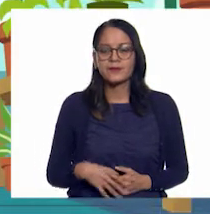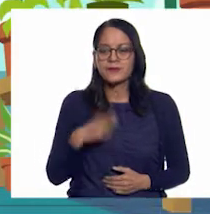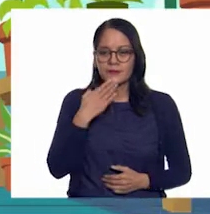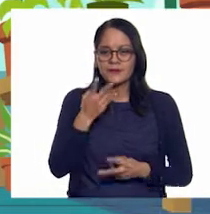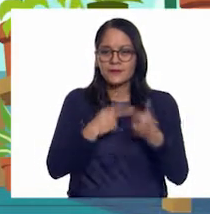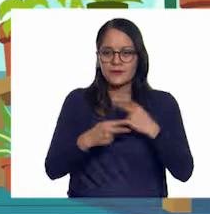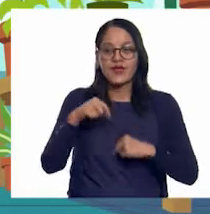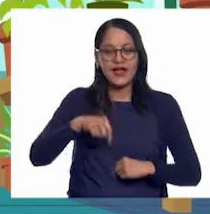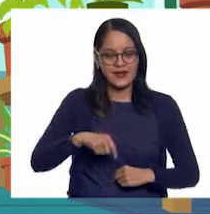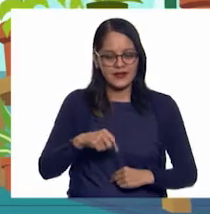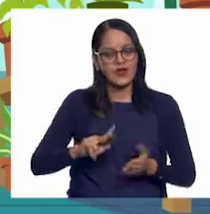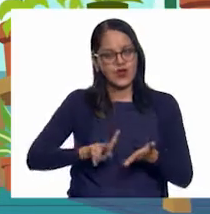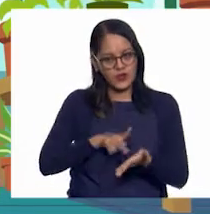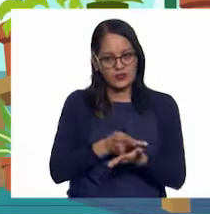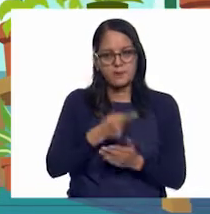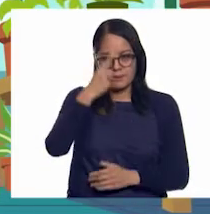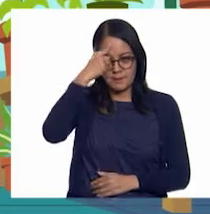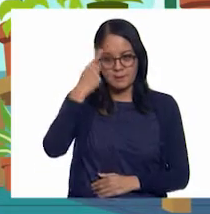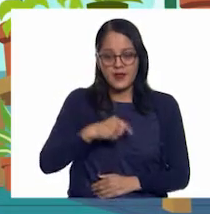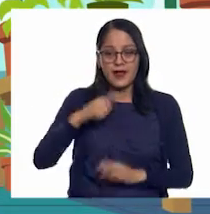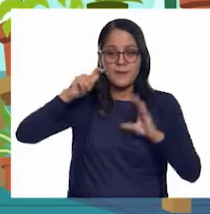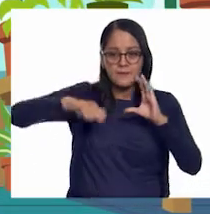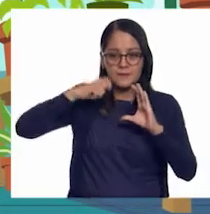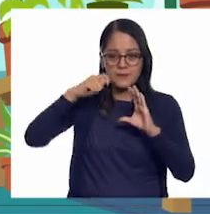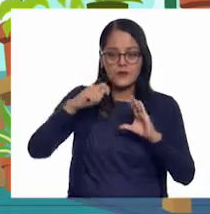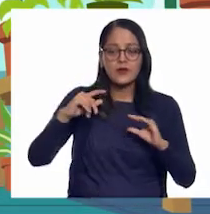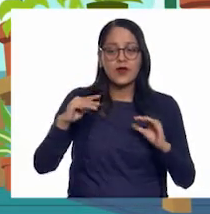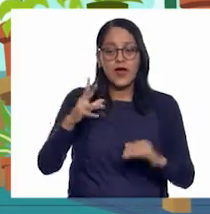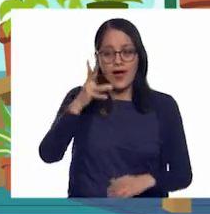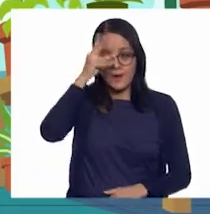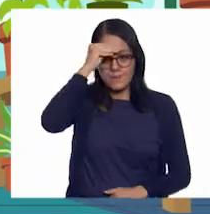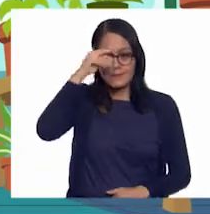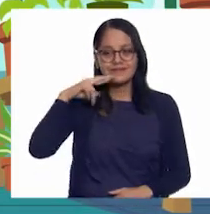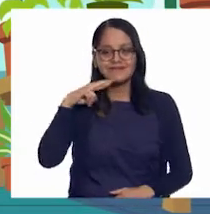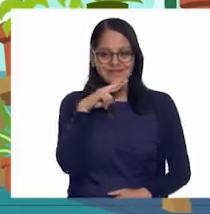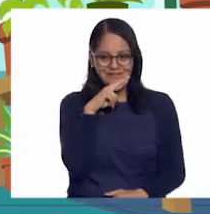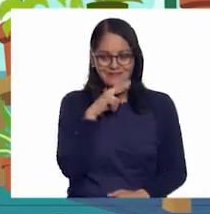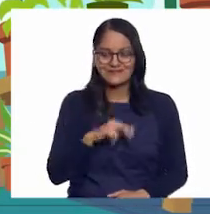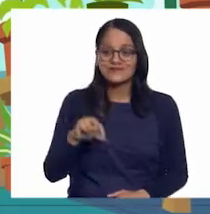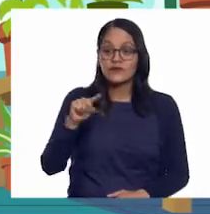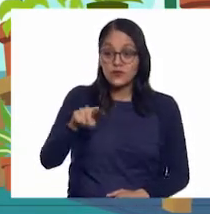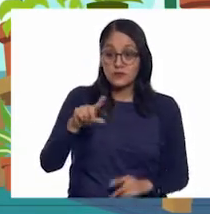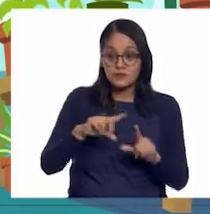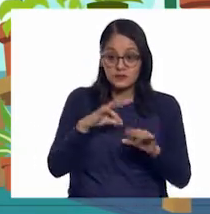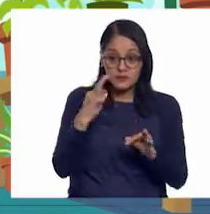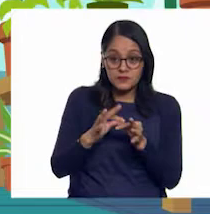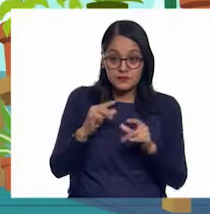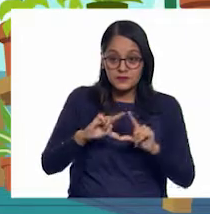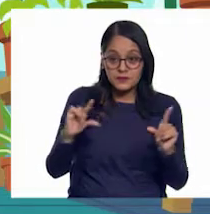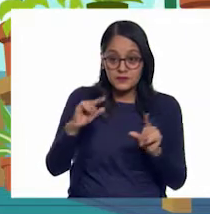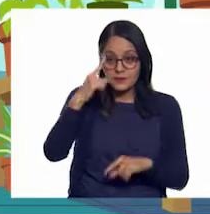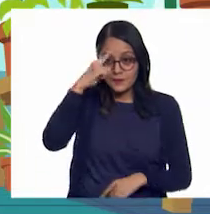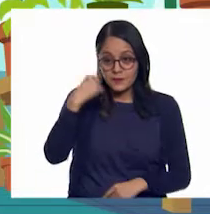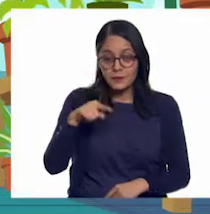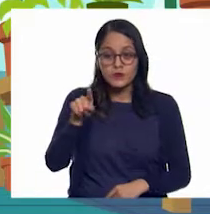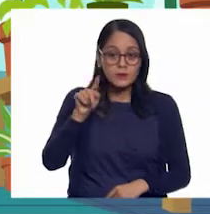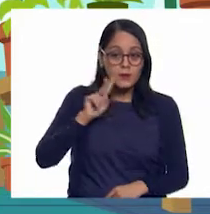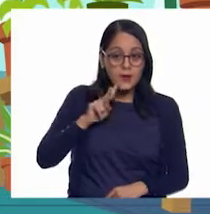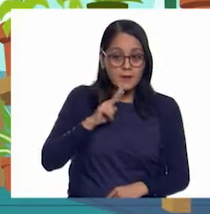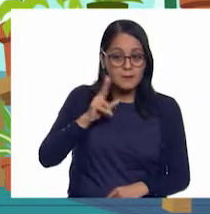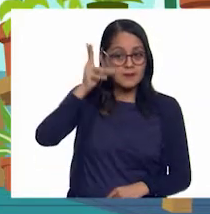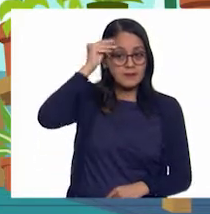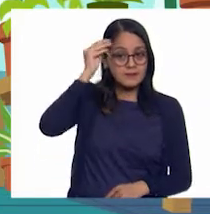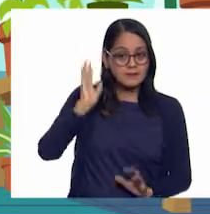Bienvenidos y bienvenidas una vez más a nuestra cápsula de Aprende Rápido. ¿Están listos y listas para probar sus conocimientos?